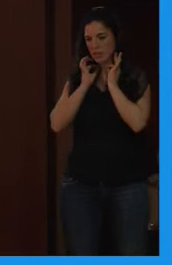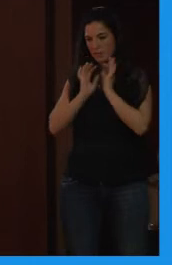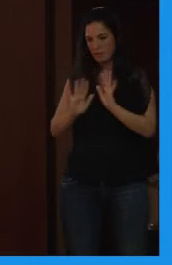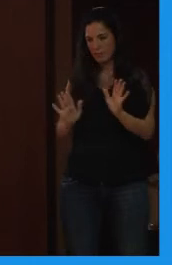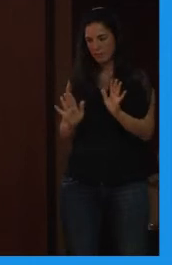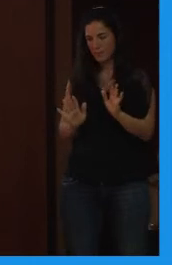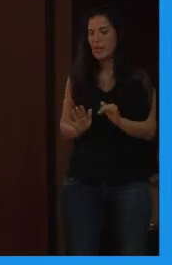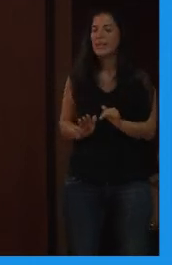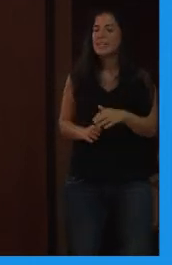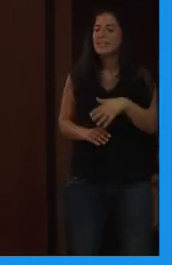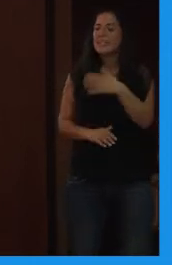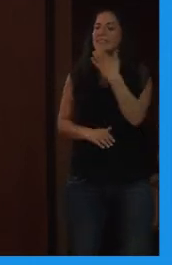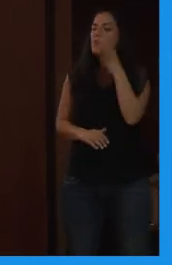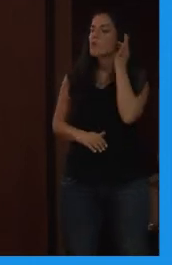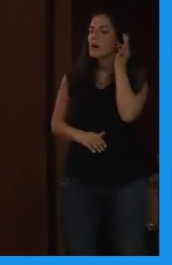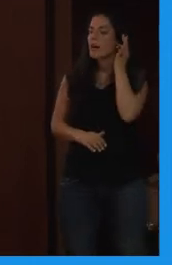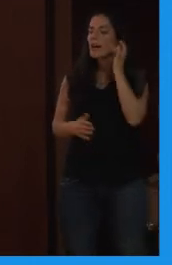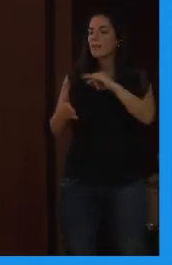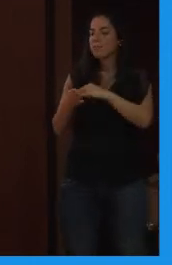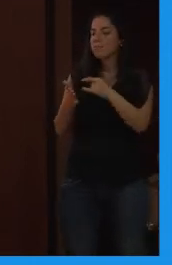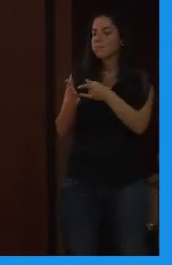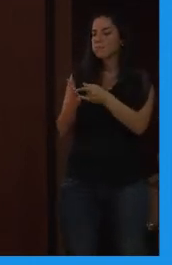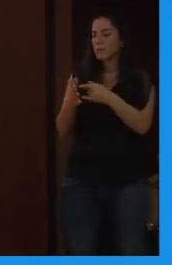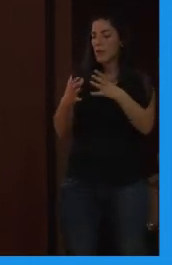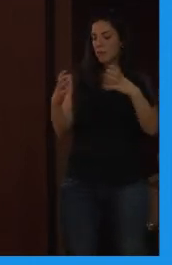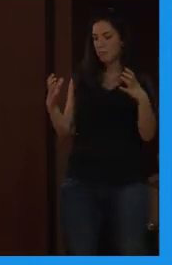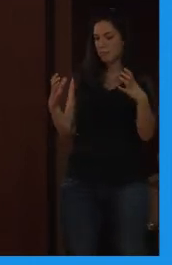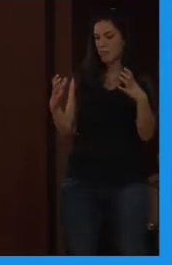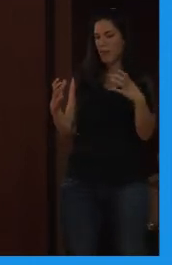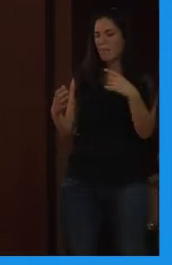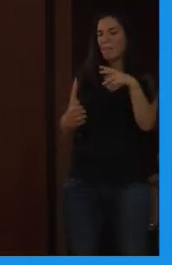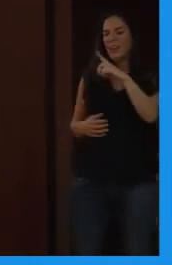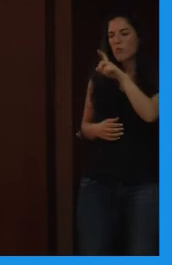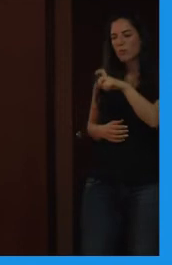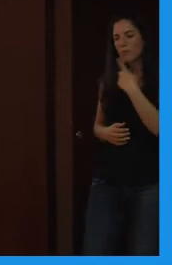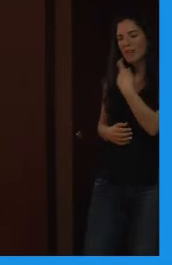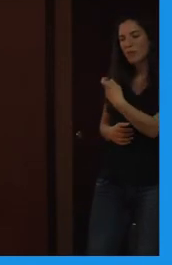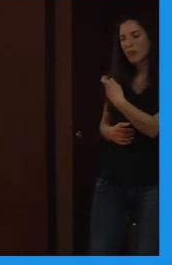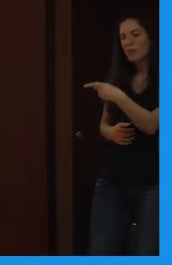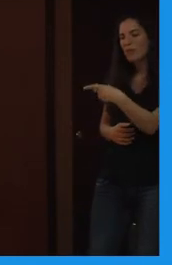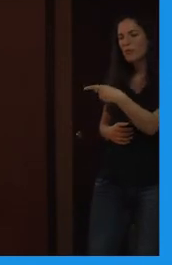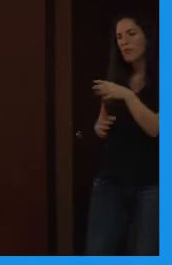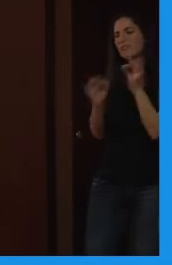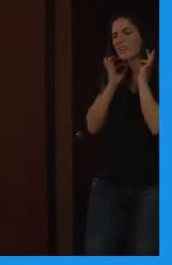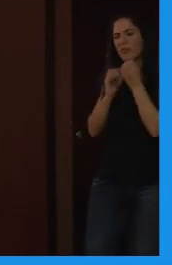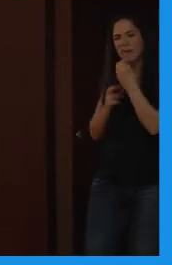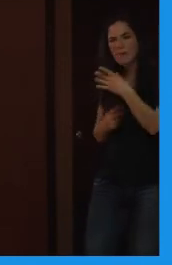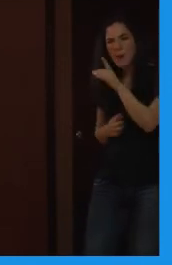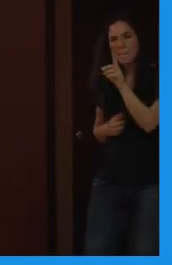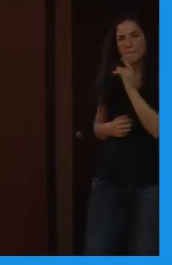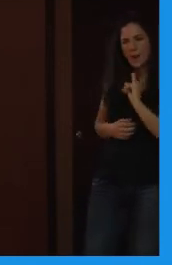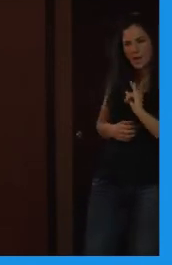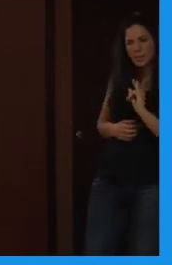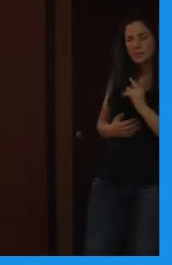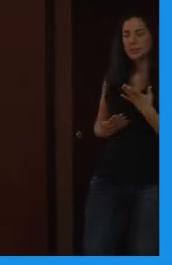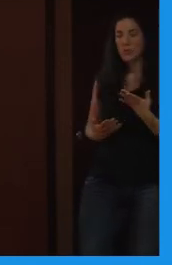sobre todo si tienen sobrepeso, todo el mundo dice, ¿y cómo tienes el tiroides? Es una hormona que determina la actividad. Si